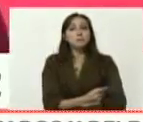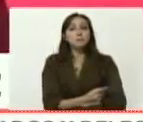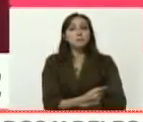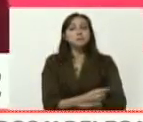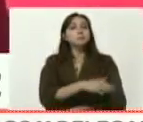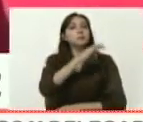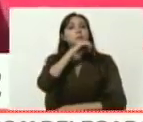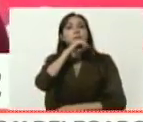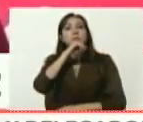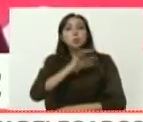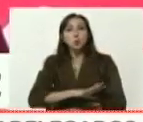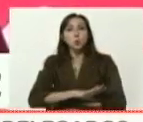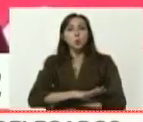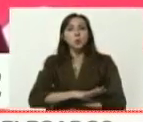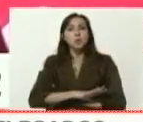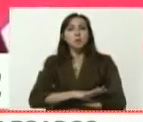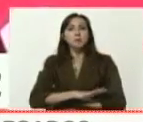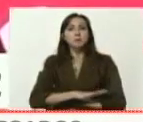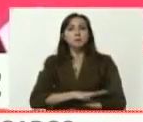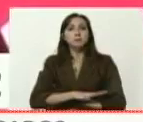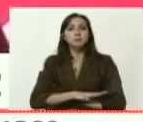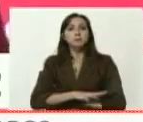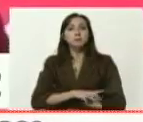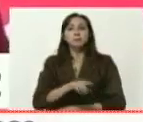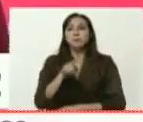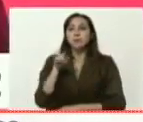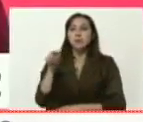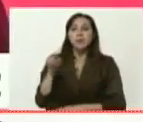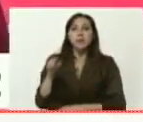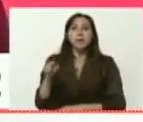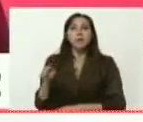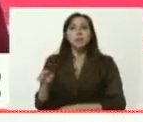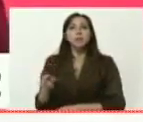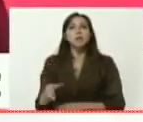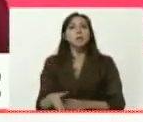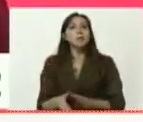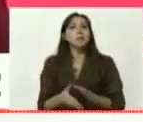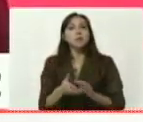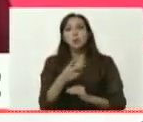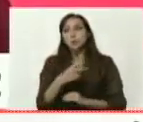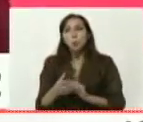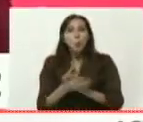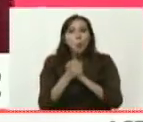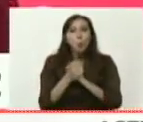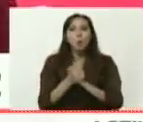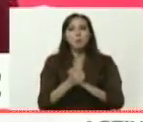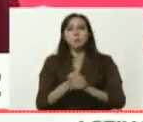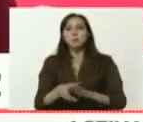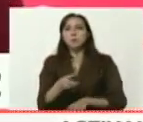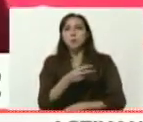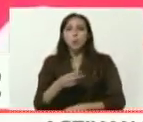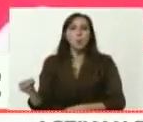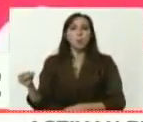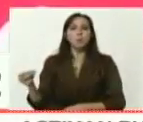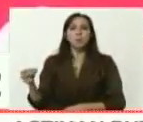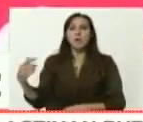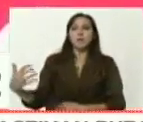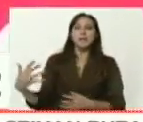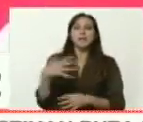historia a este enemigo bárbaro, invasor, injerencista, etcétera,